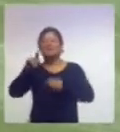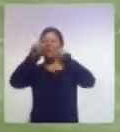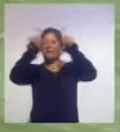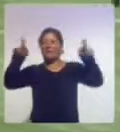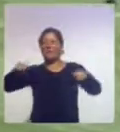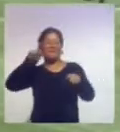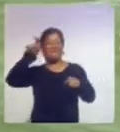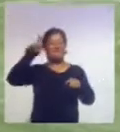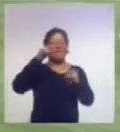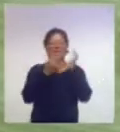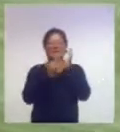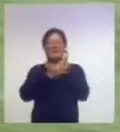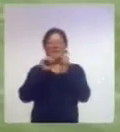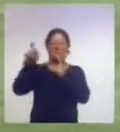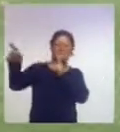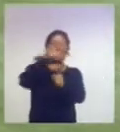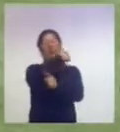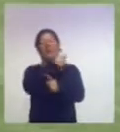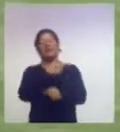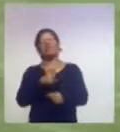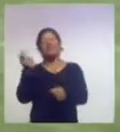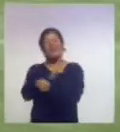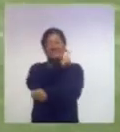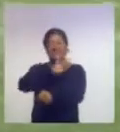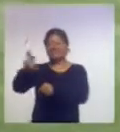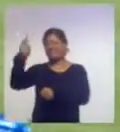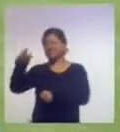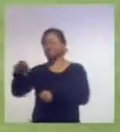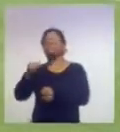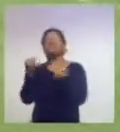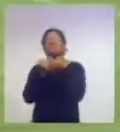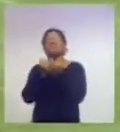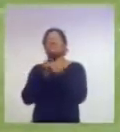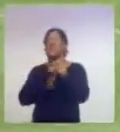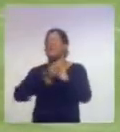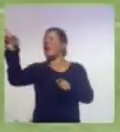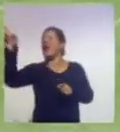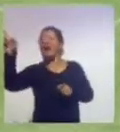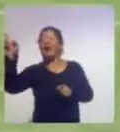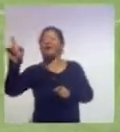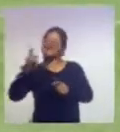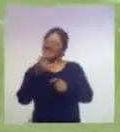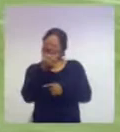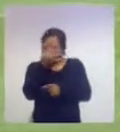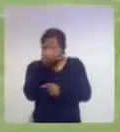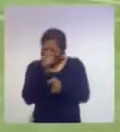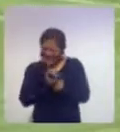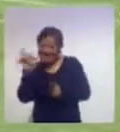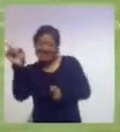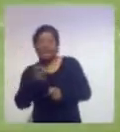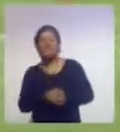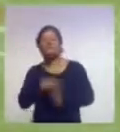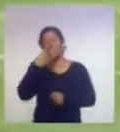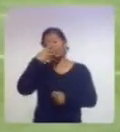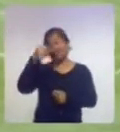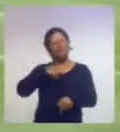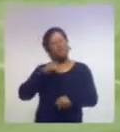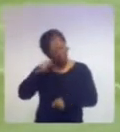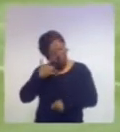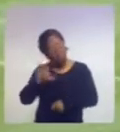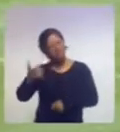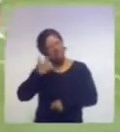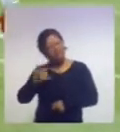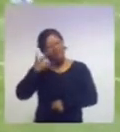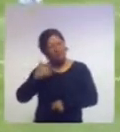y el remate de cabeza puerta de Diego Gama que salió desviado. En el complemento, Coyotes insistió, pero la barrera tapatía no permitió